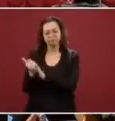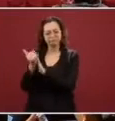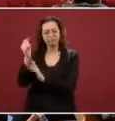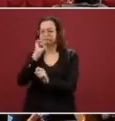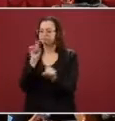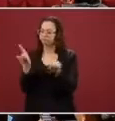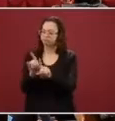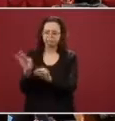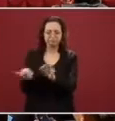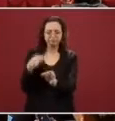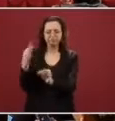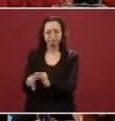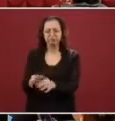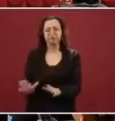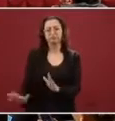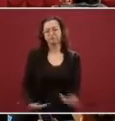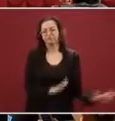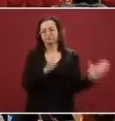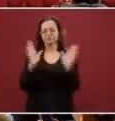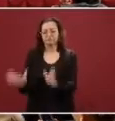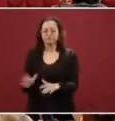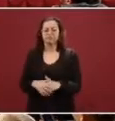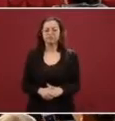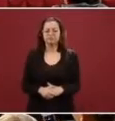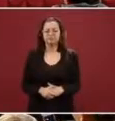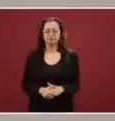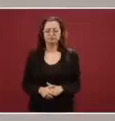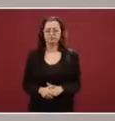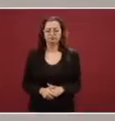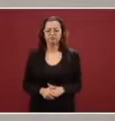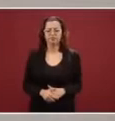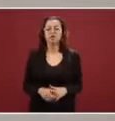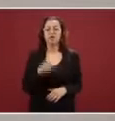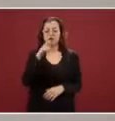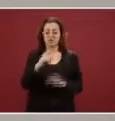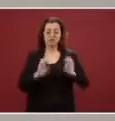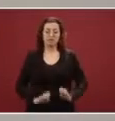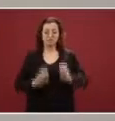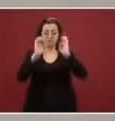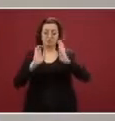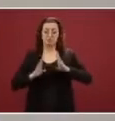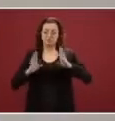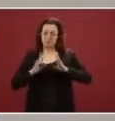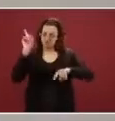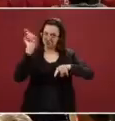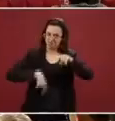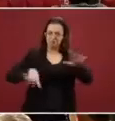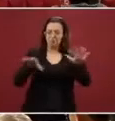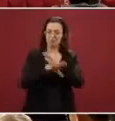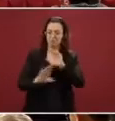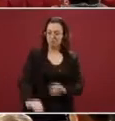favor. También se están reubicando las actuales instalaciones del Ejército en este campo militar. Aquí se